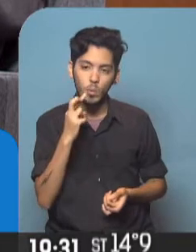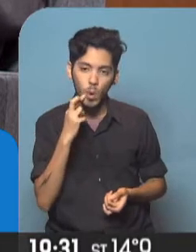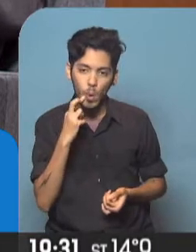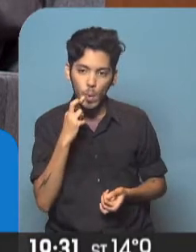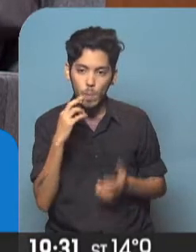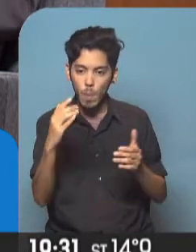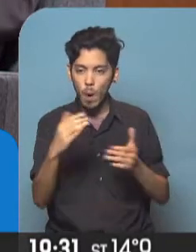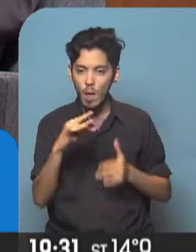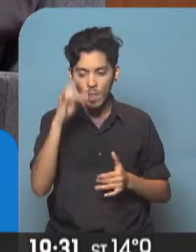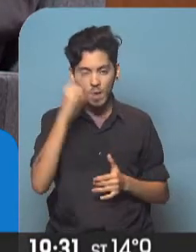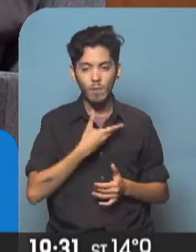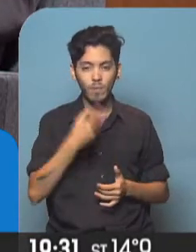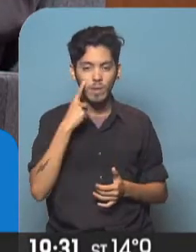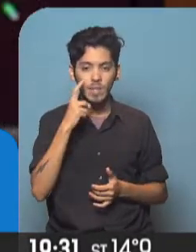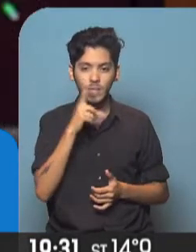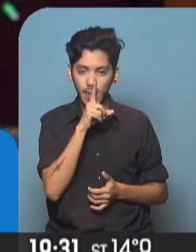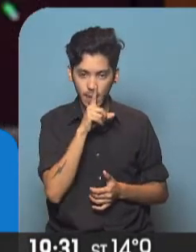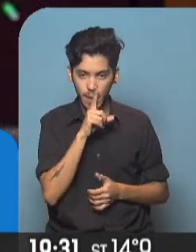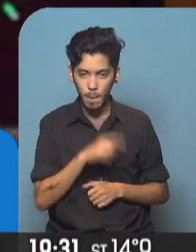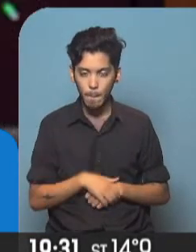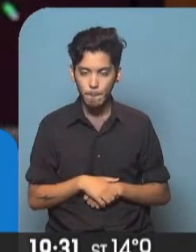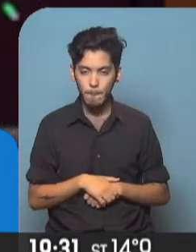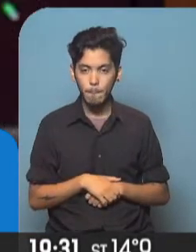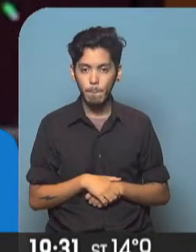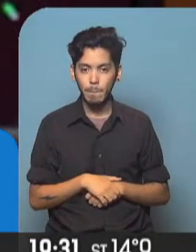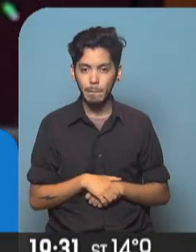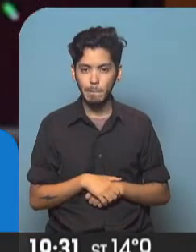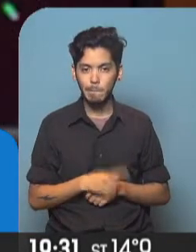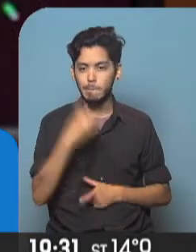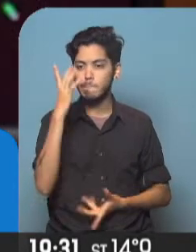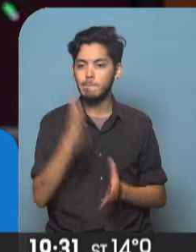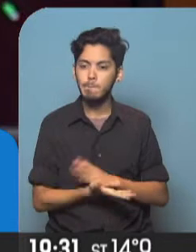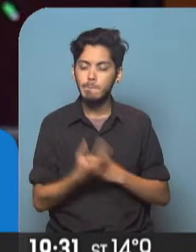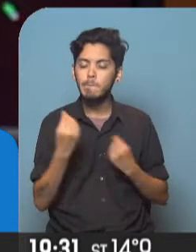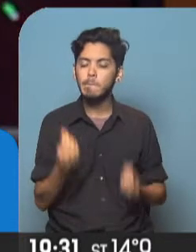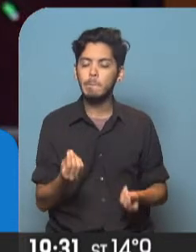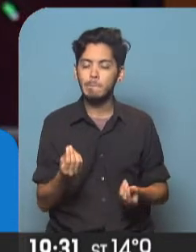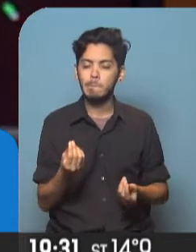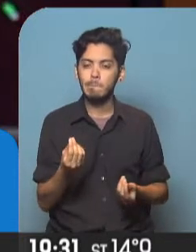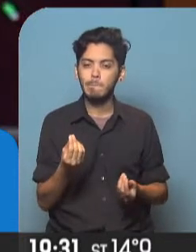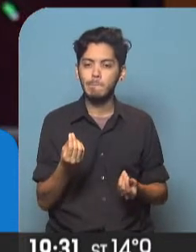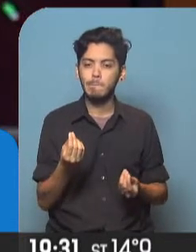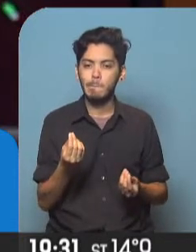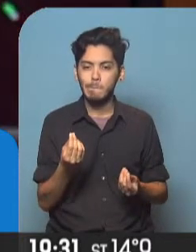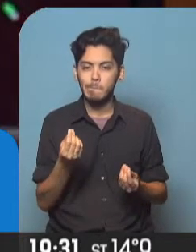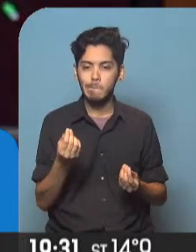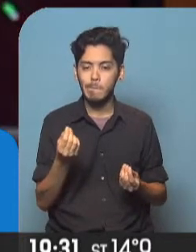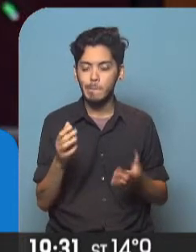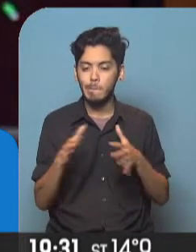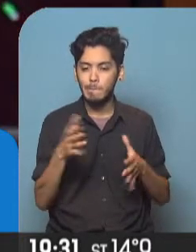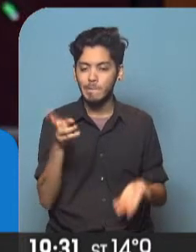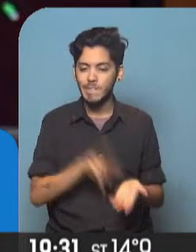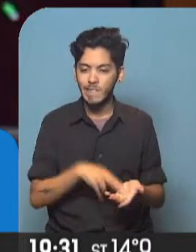se imagina que se puede reducir ese déficit? Bueno, una manera es con una reactivación de la economía. Eso